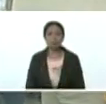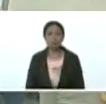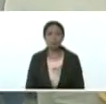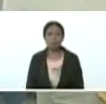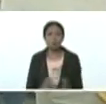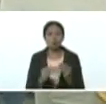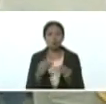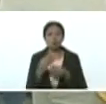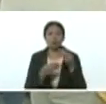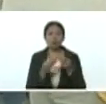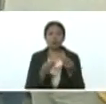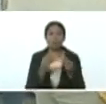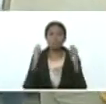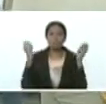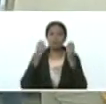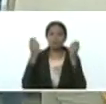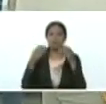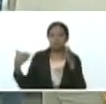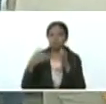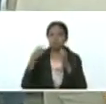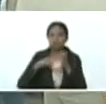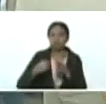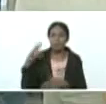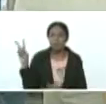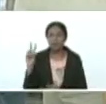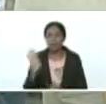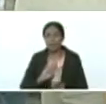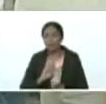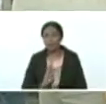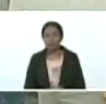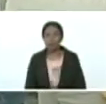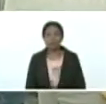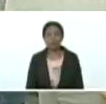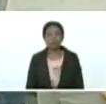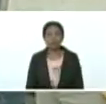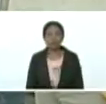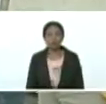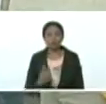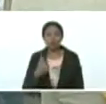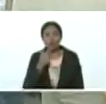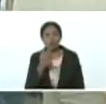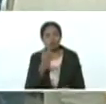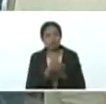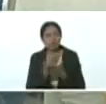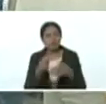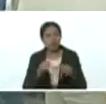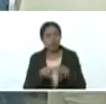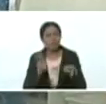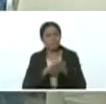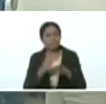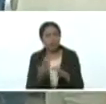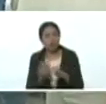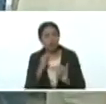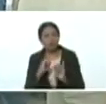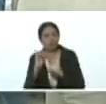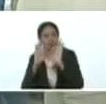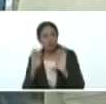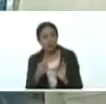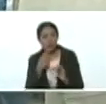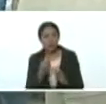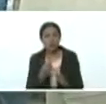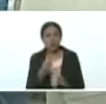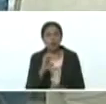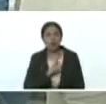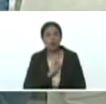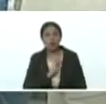Todo lo hicieron para una campaña contra Venezuela. Y yo lo digo porque, así como lo dije en enero, en febrero,